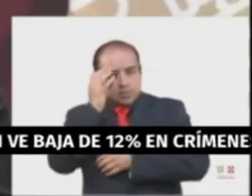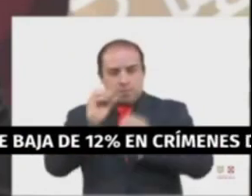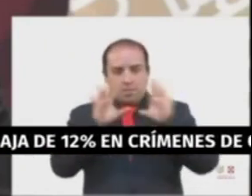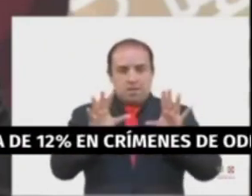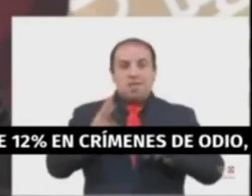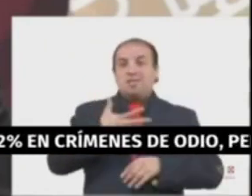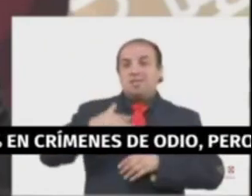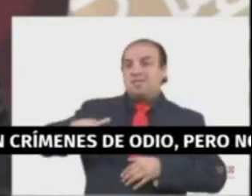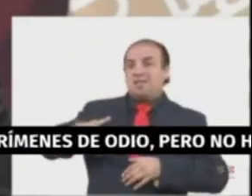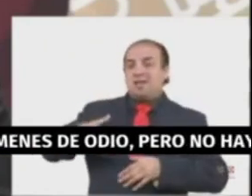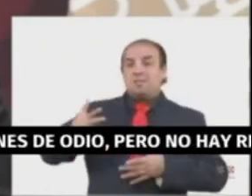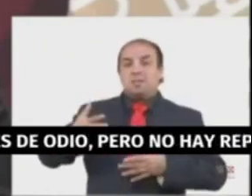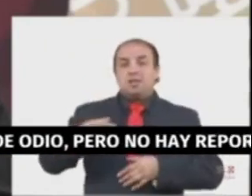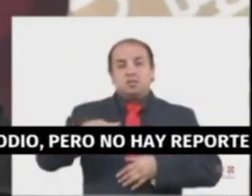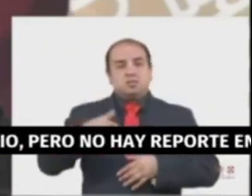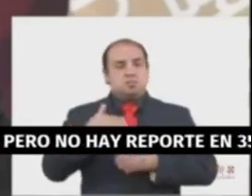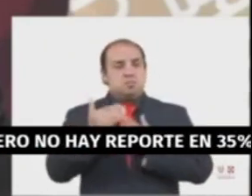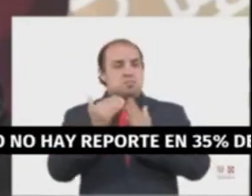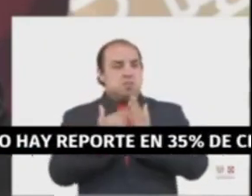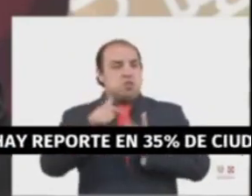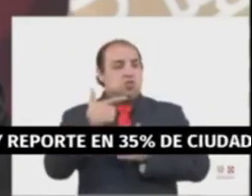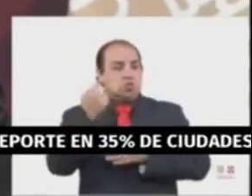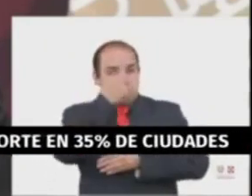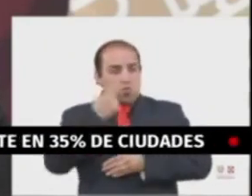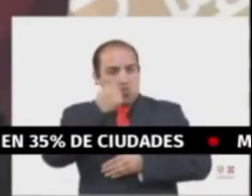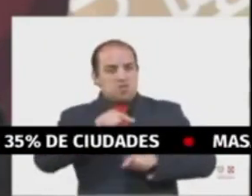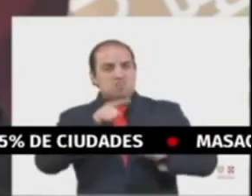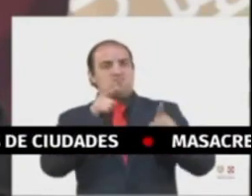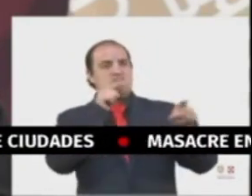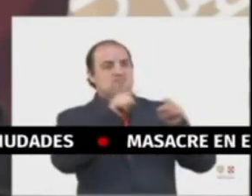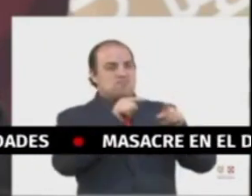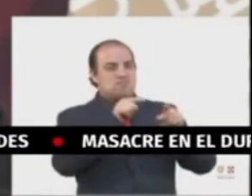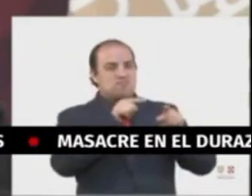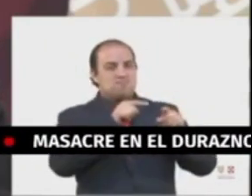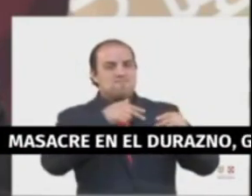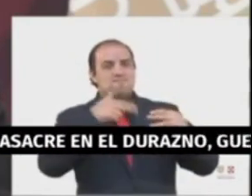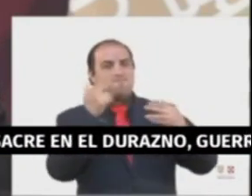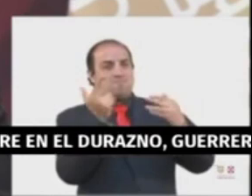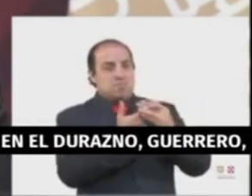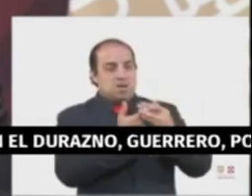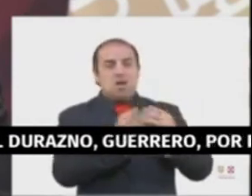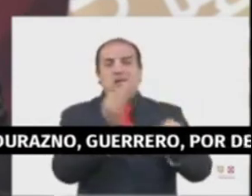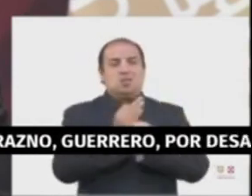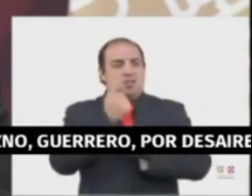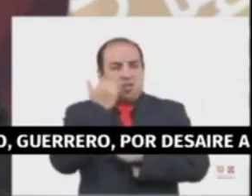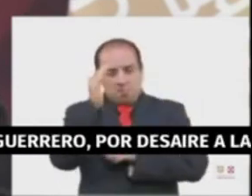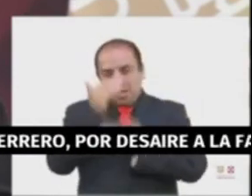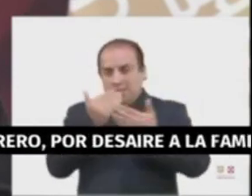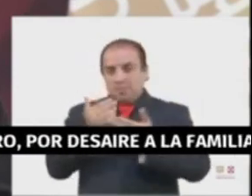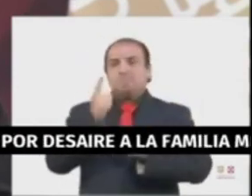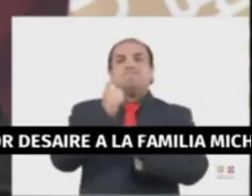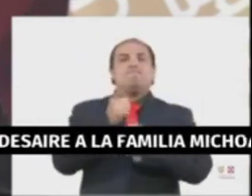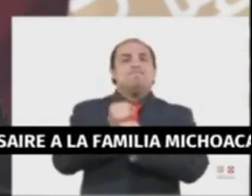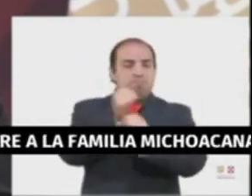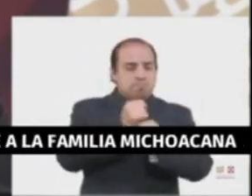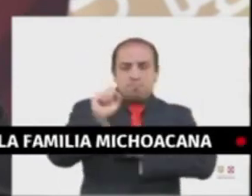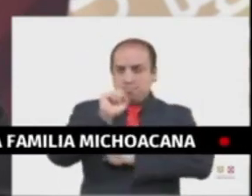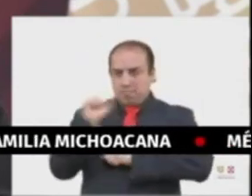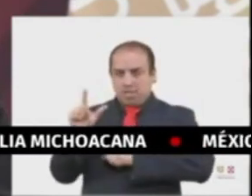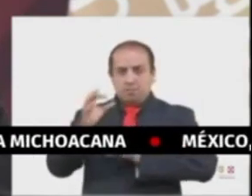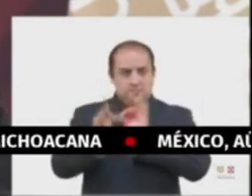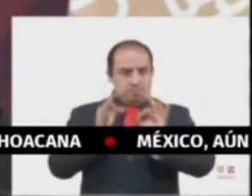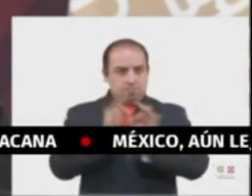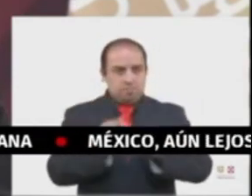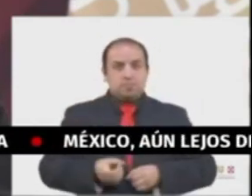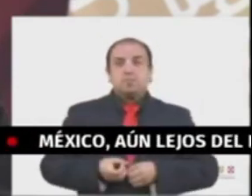horas, menos de 12 horas que ocurrió el hecho. Entonces queremos no dar lugar a la especulación, sino a una investigación profesional,